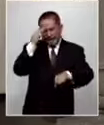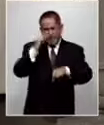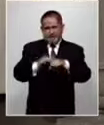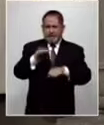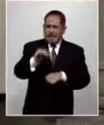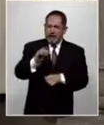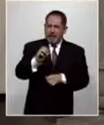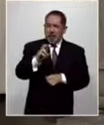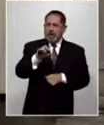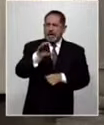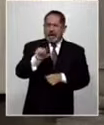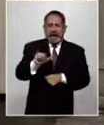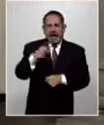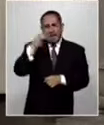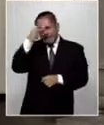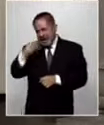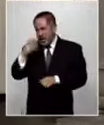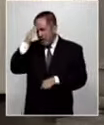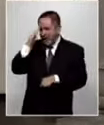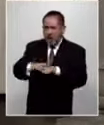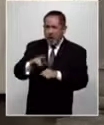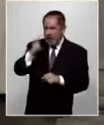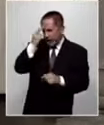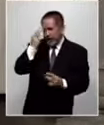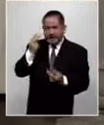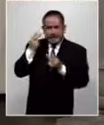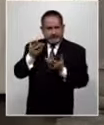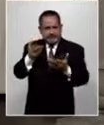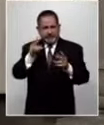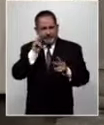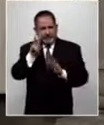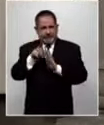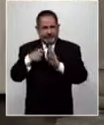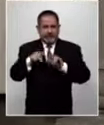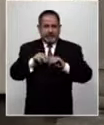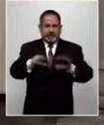Memórica. México, haz memoria. Adelante, por favor.